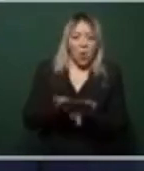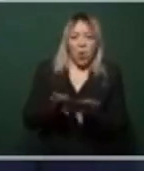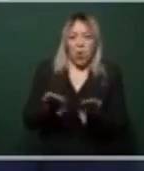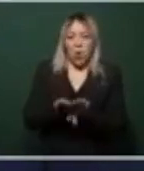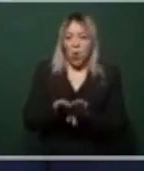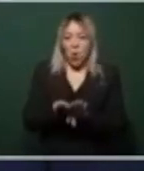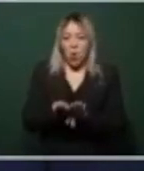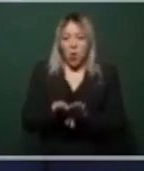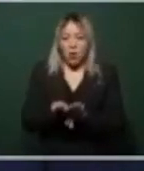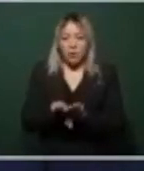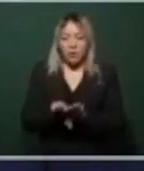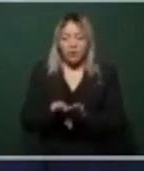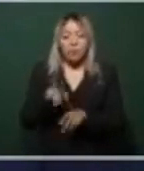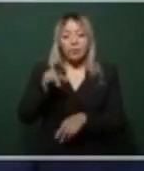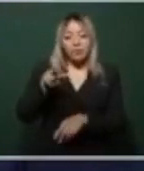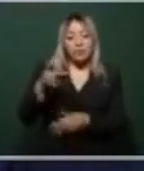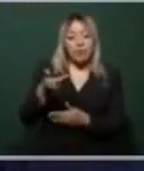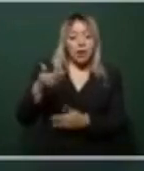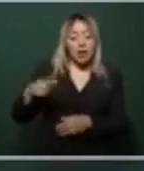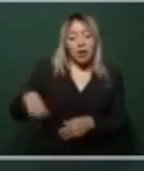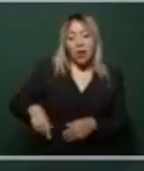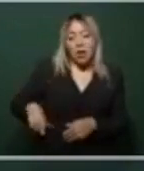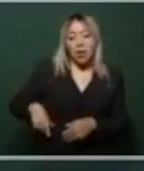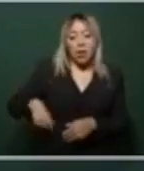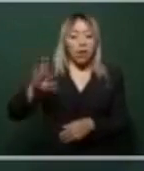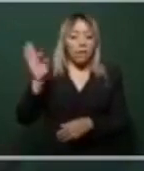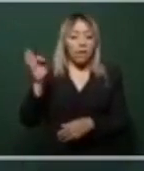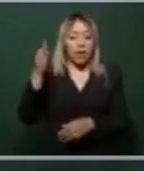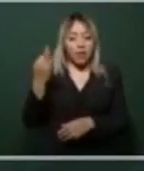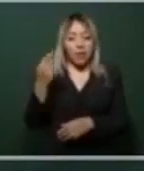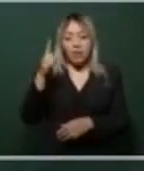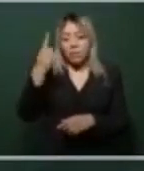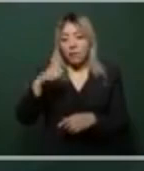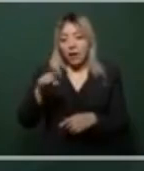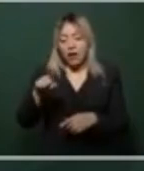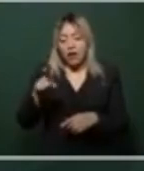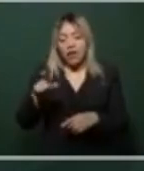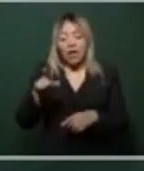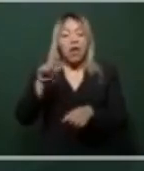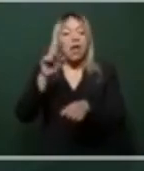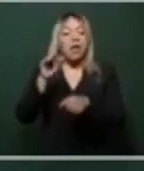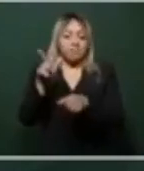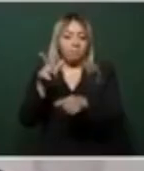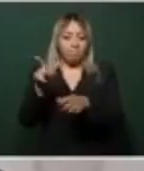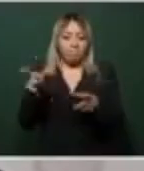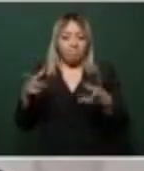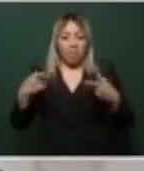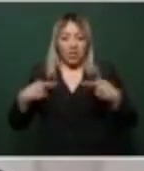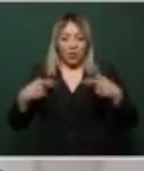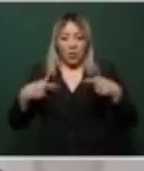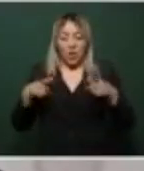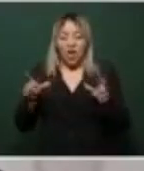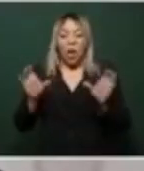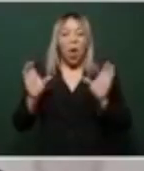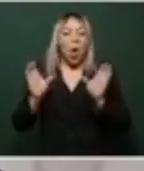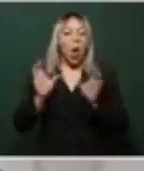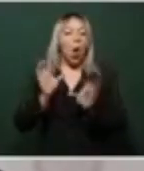gobierno federal contrataba para cuidar sus instalaciones